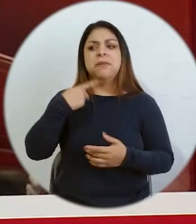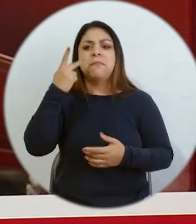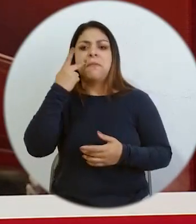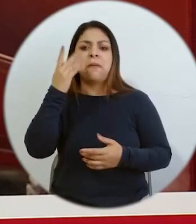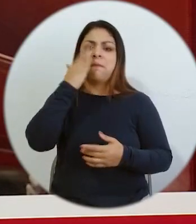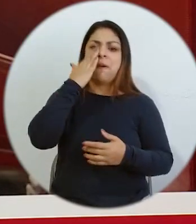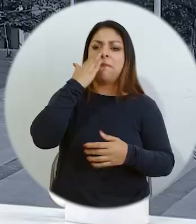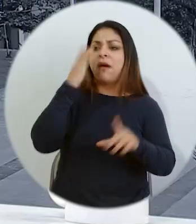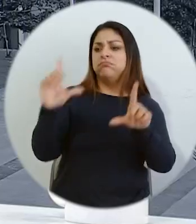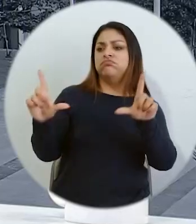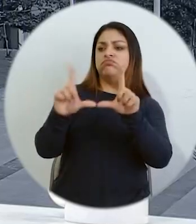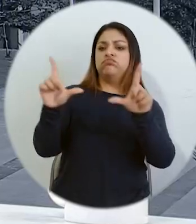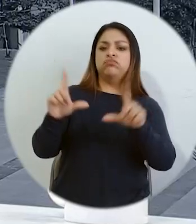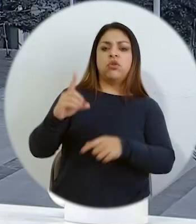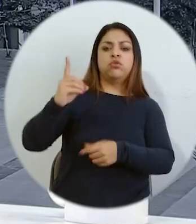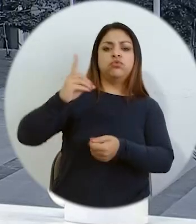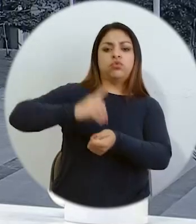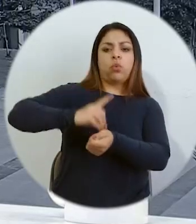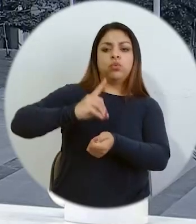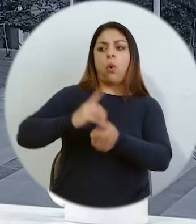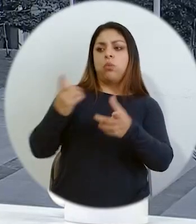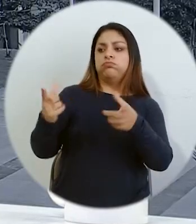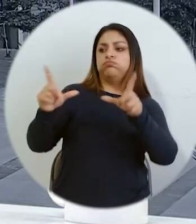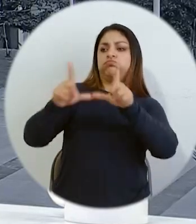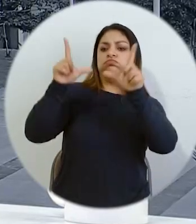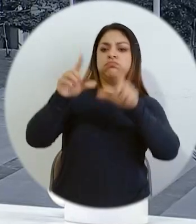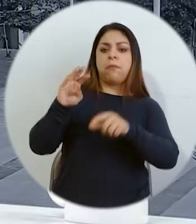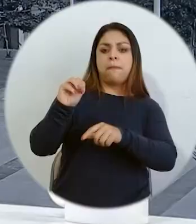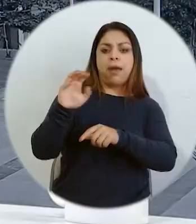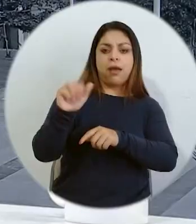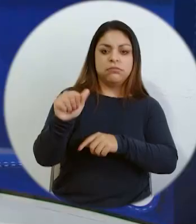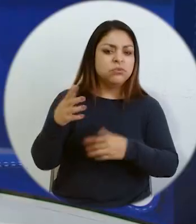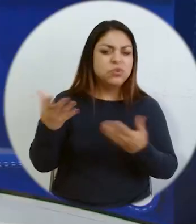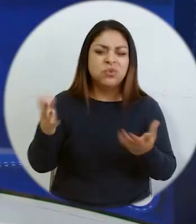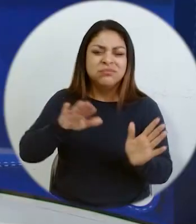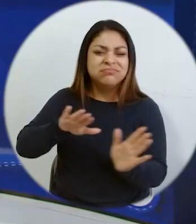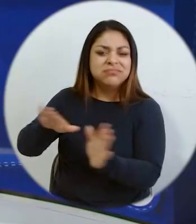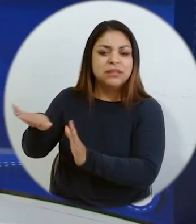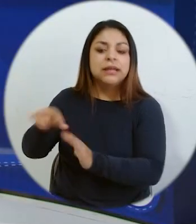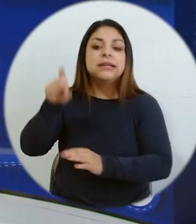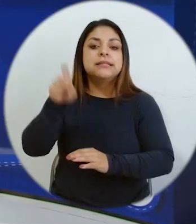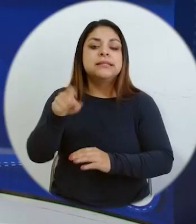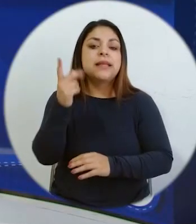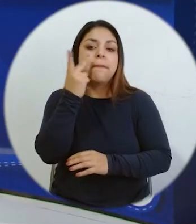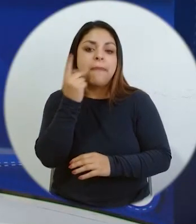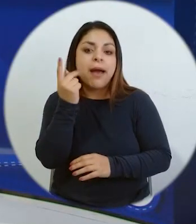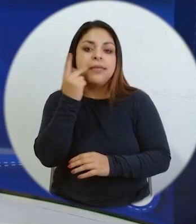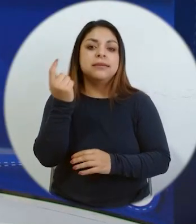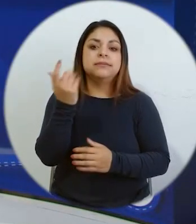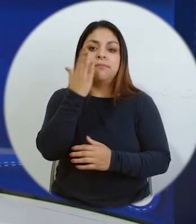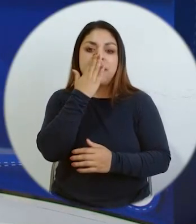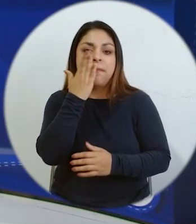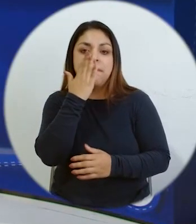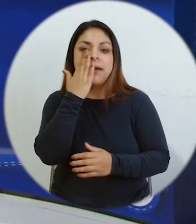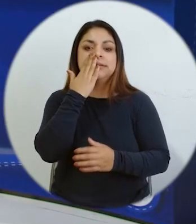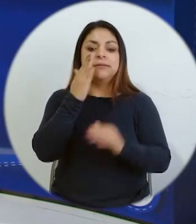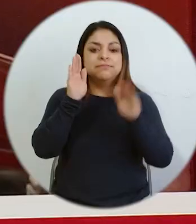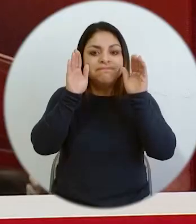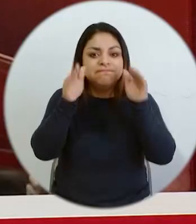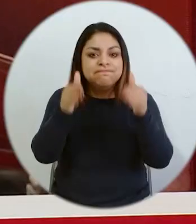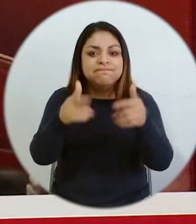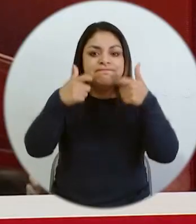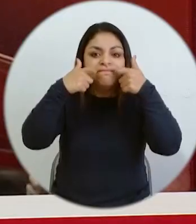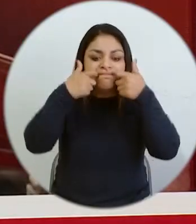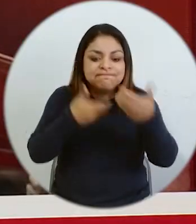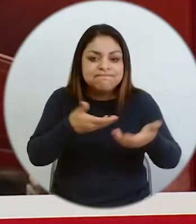doctorado, con una maestría. Los niños requieren padres y madres presentes, requieren vínculos fuertes y